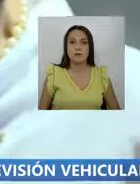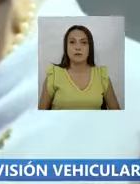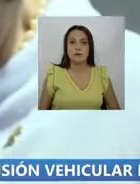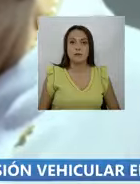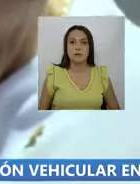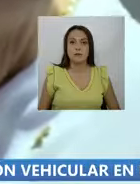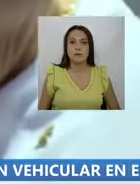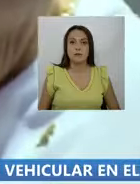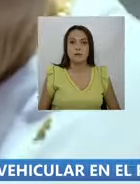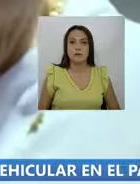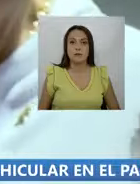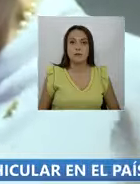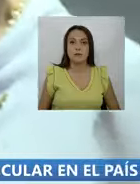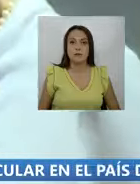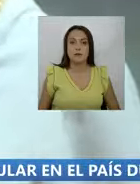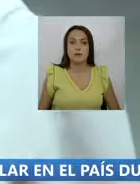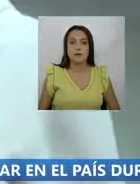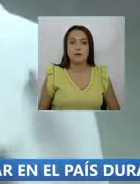Adelante.